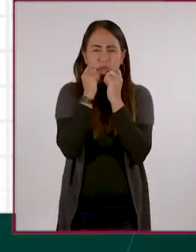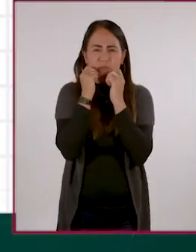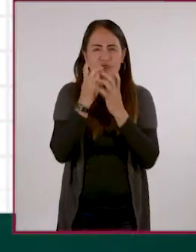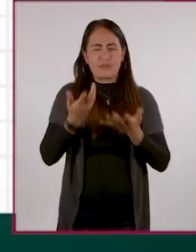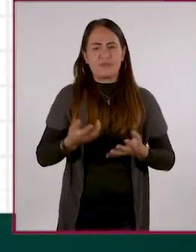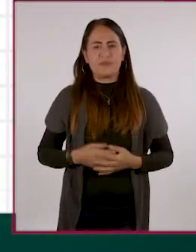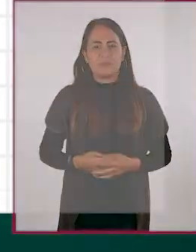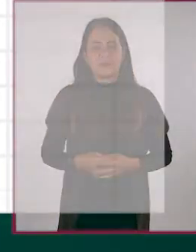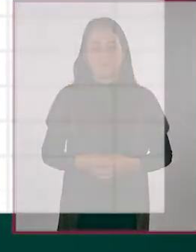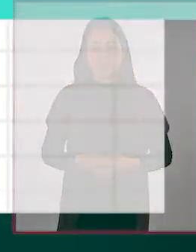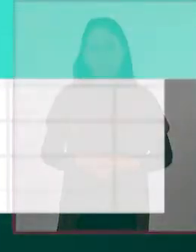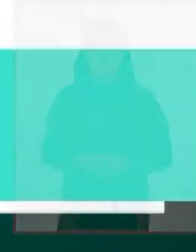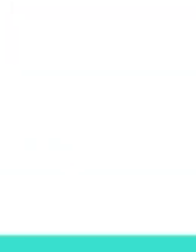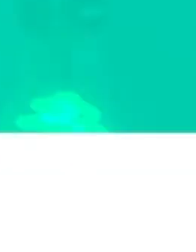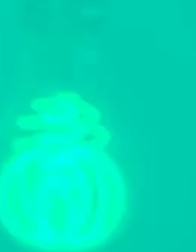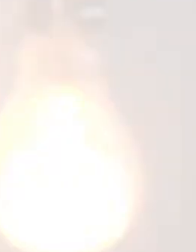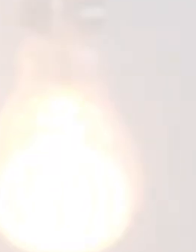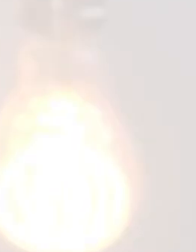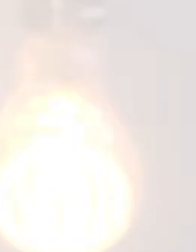que tengas.